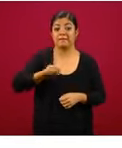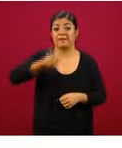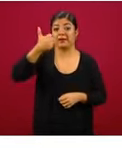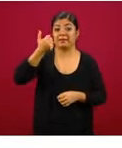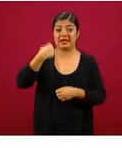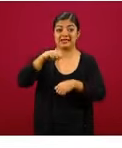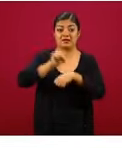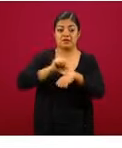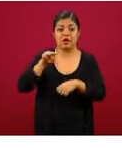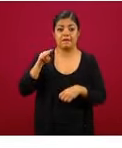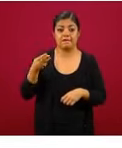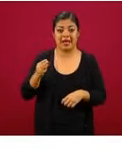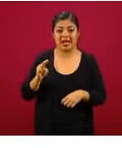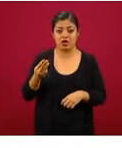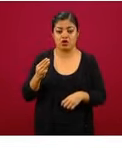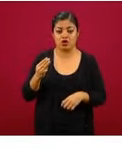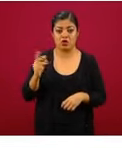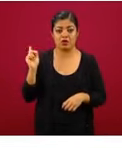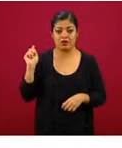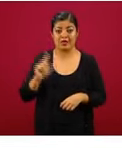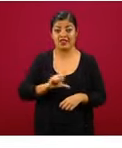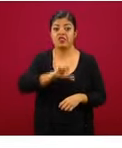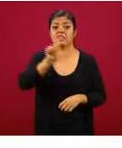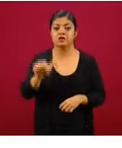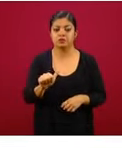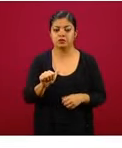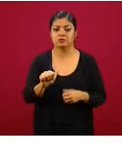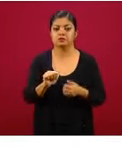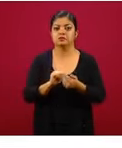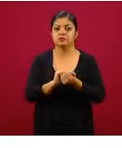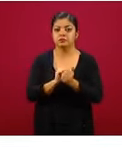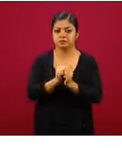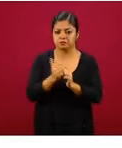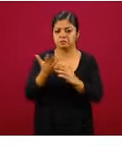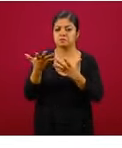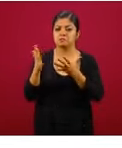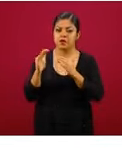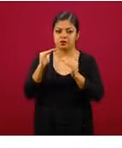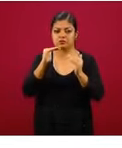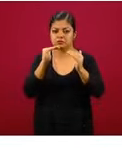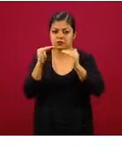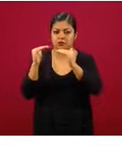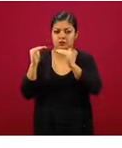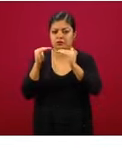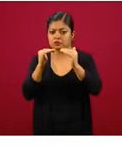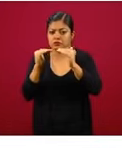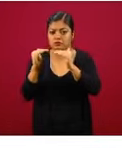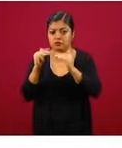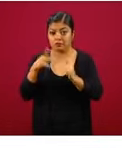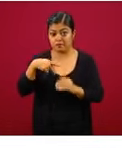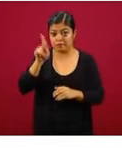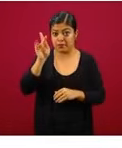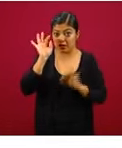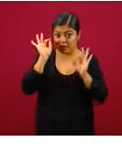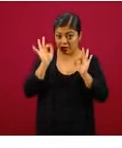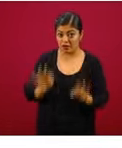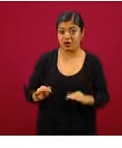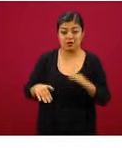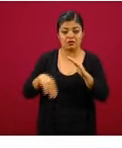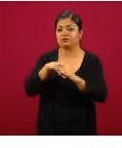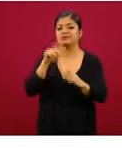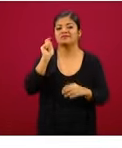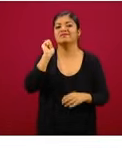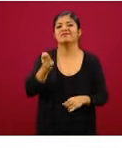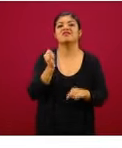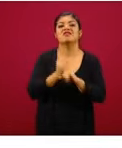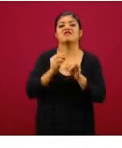de mayo. Después de la primera semana de mayo, una estabilización que todavía no alcanza, lógicamente por el retraso